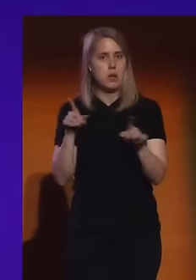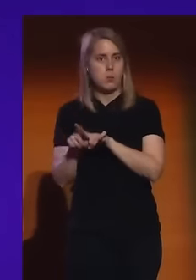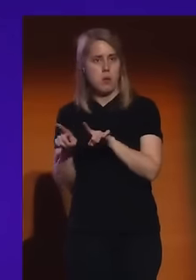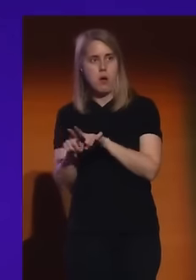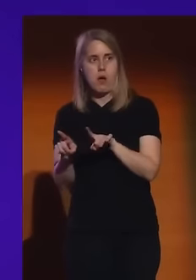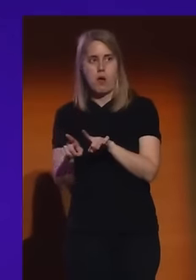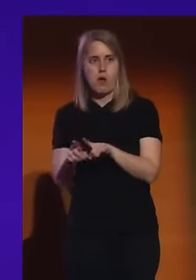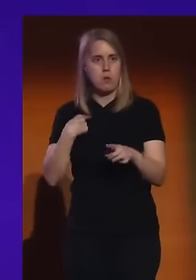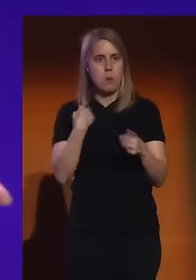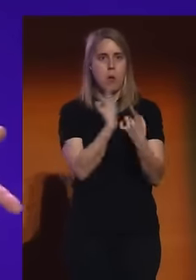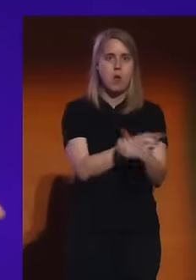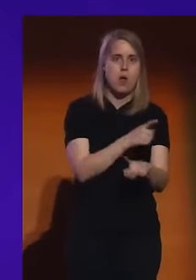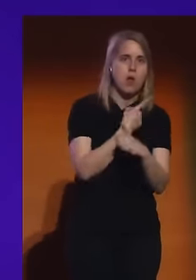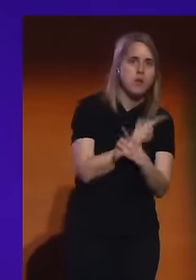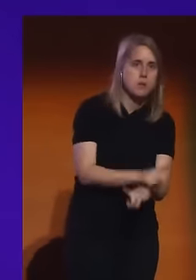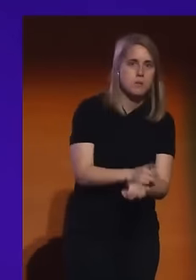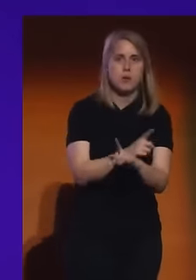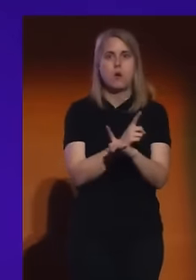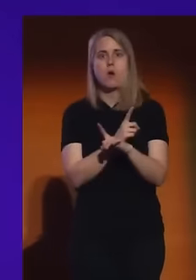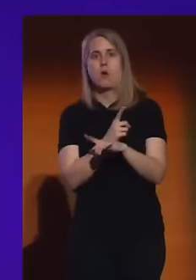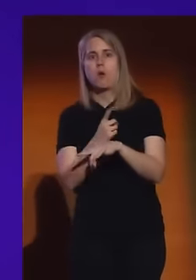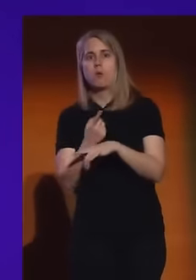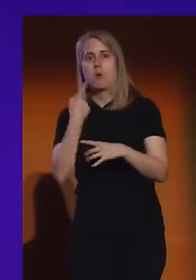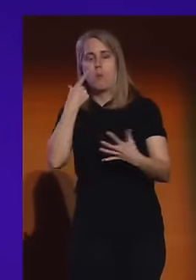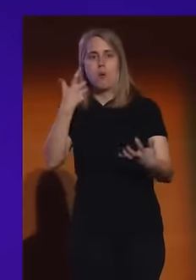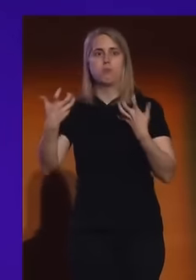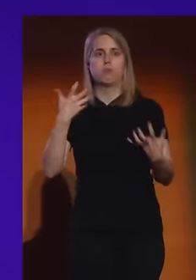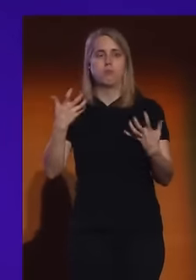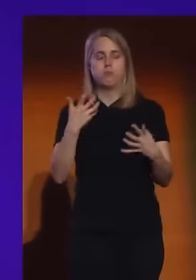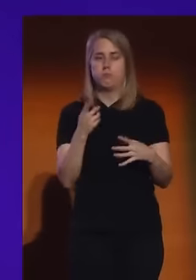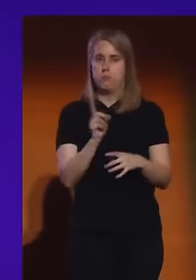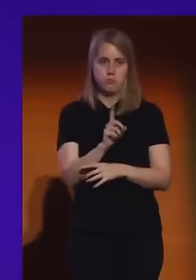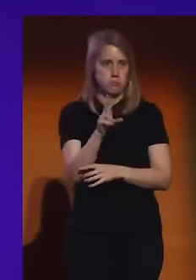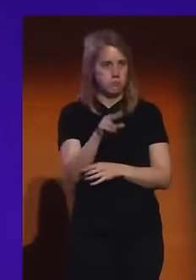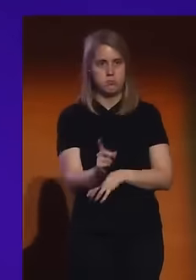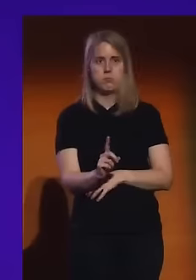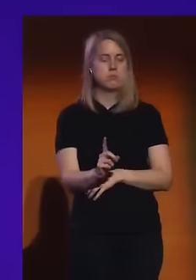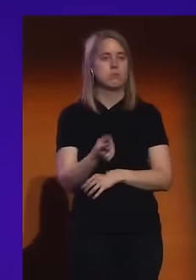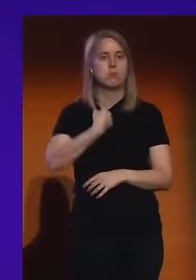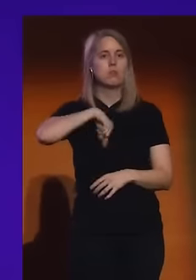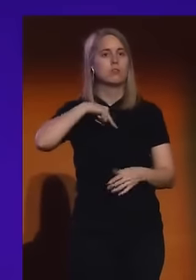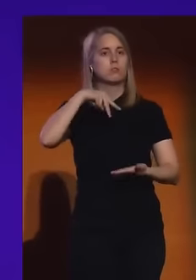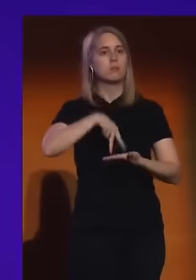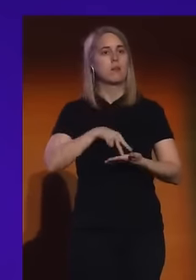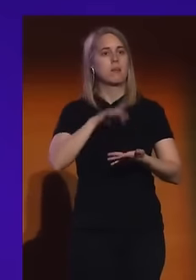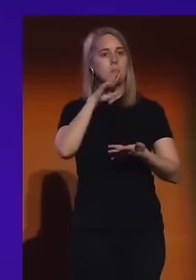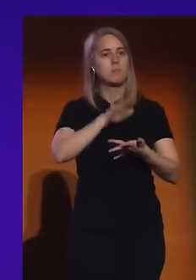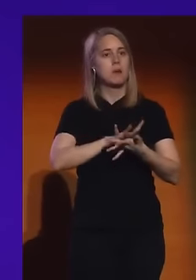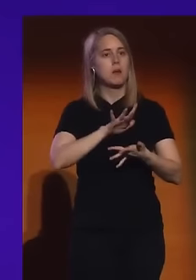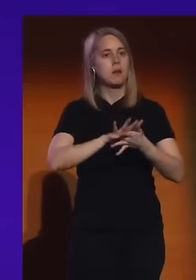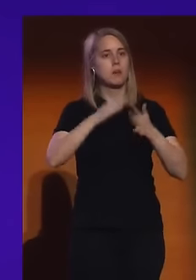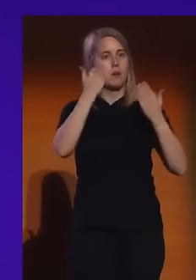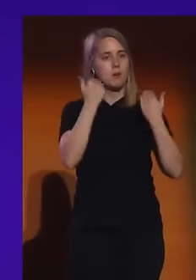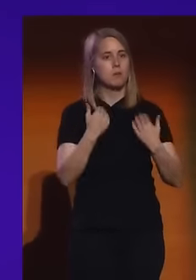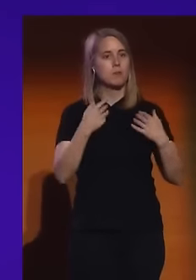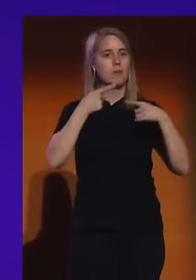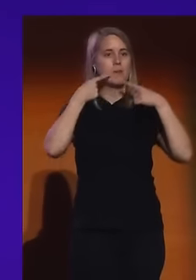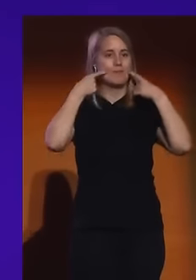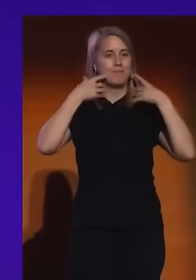bezala urasa nabar adier hemen ga lase